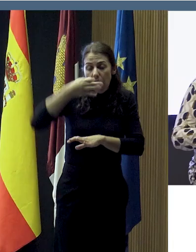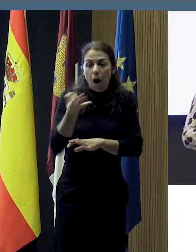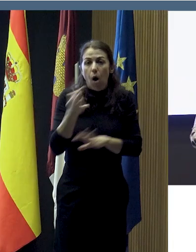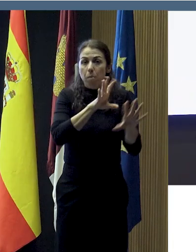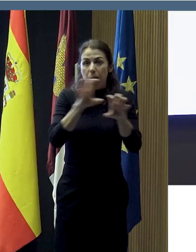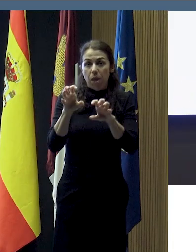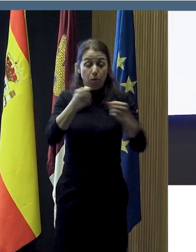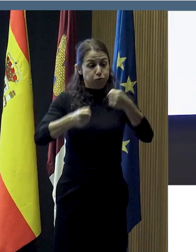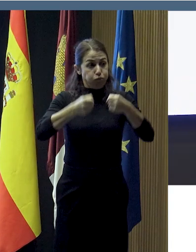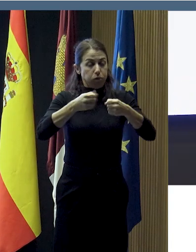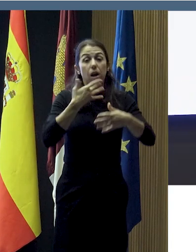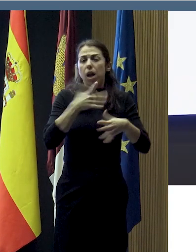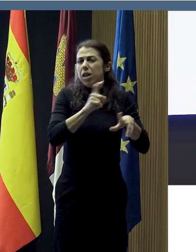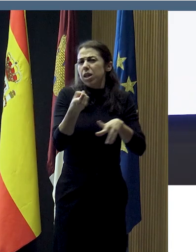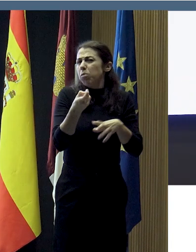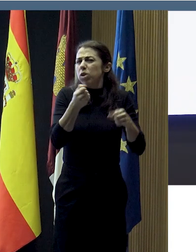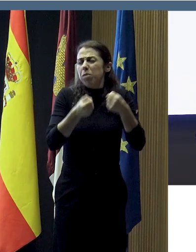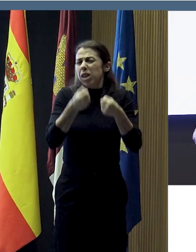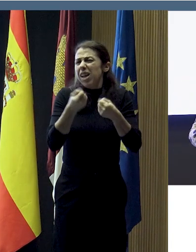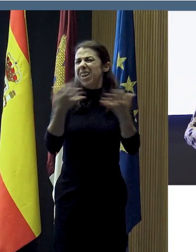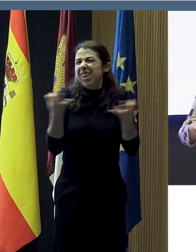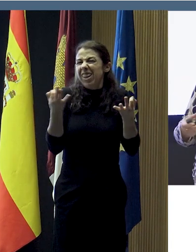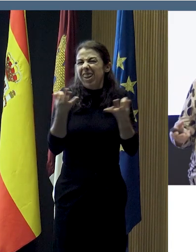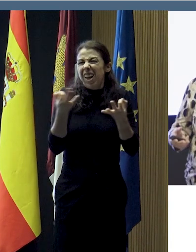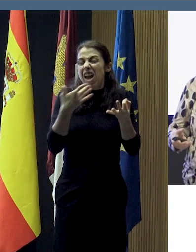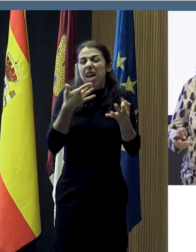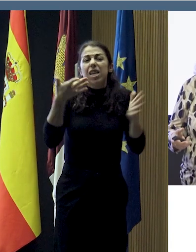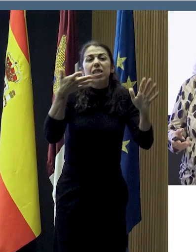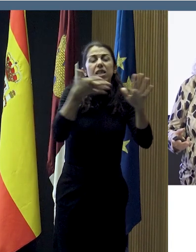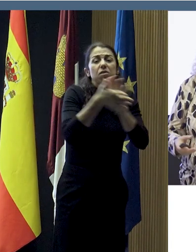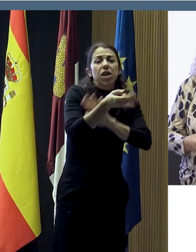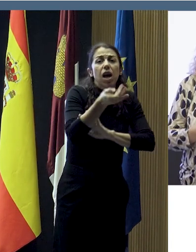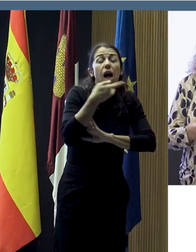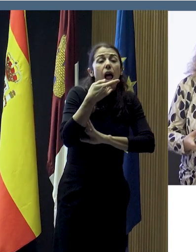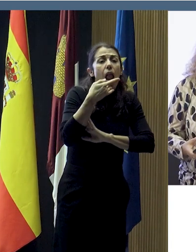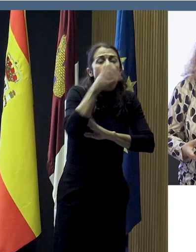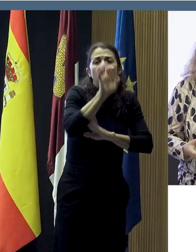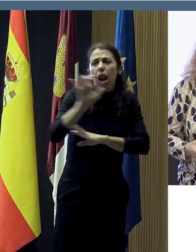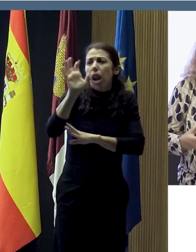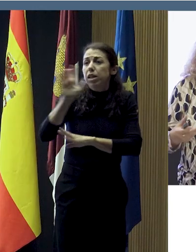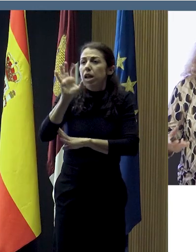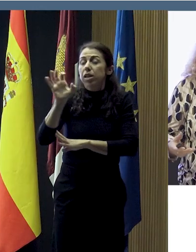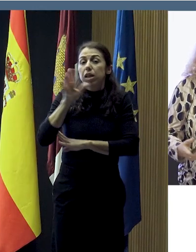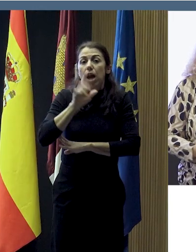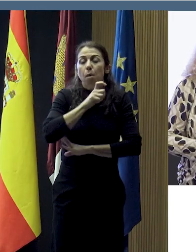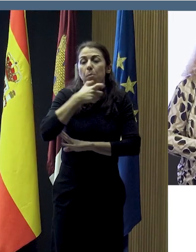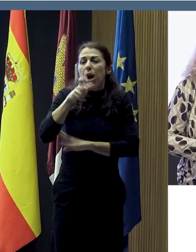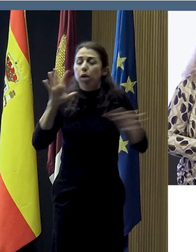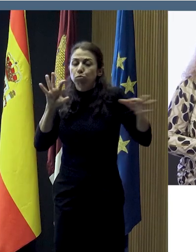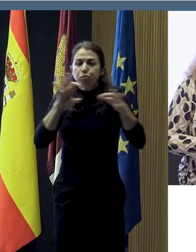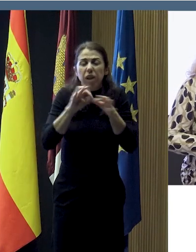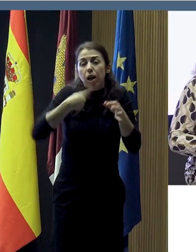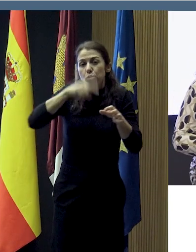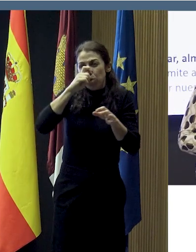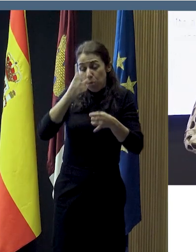necesitamos aprender a conducir, necesitamos aprender a saber qué significan las diferentes letras que forman las palabras y que generan en nosotros